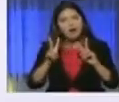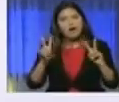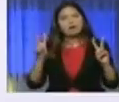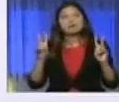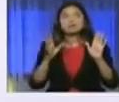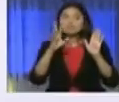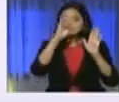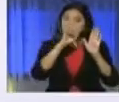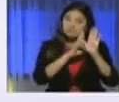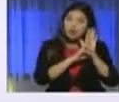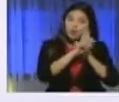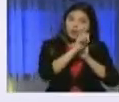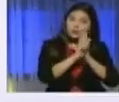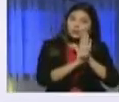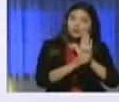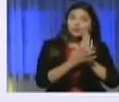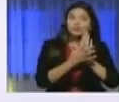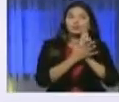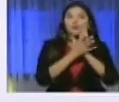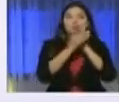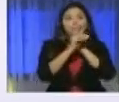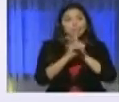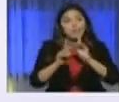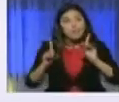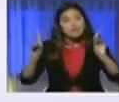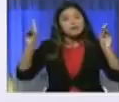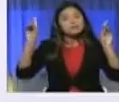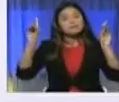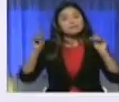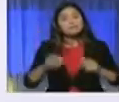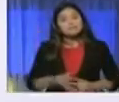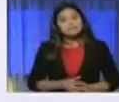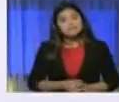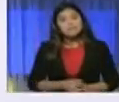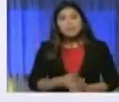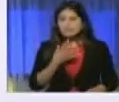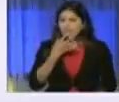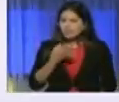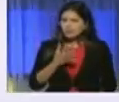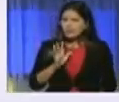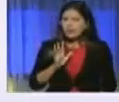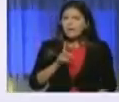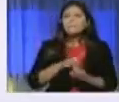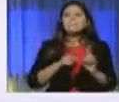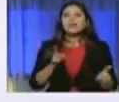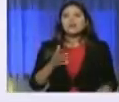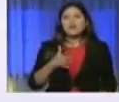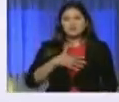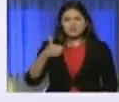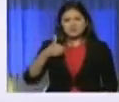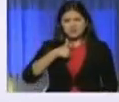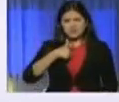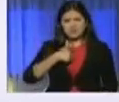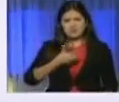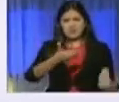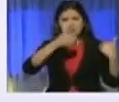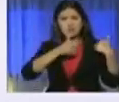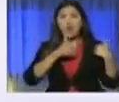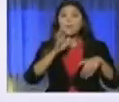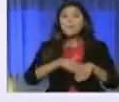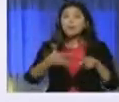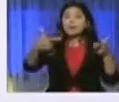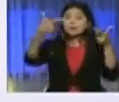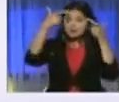constitucional, democrático. ¿Verdad? Pero a veces eso no depende totalmente de uno. Porque el comandante Chávez estaba